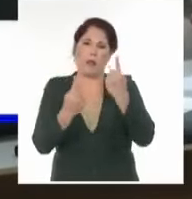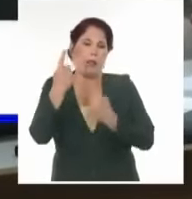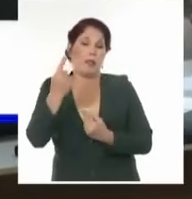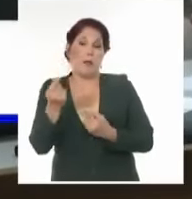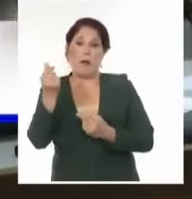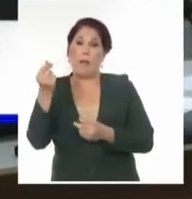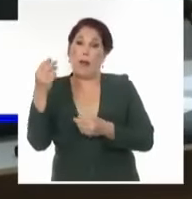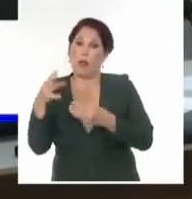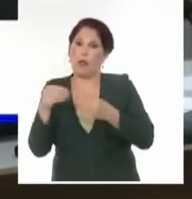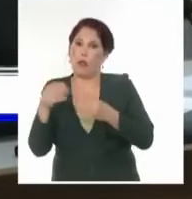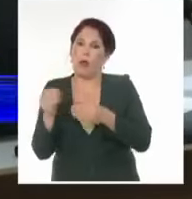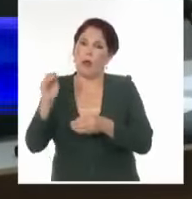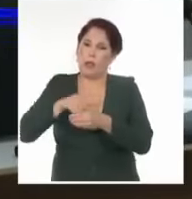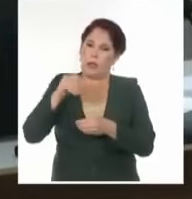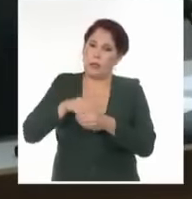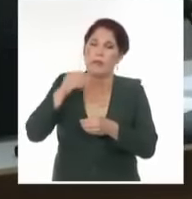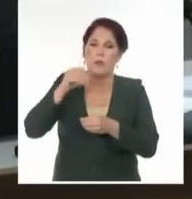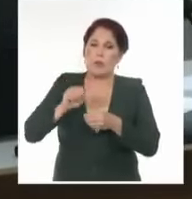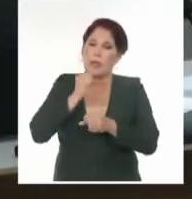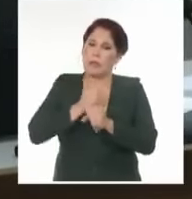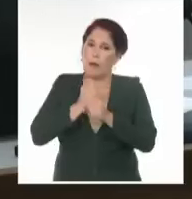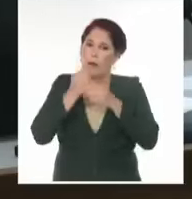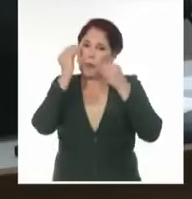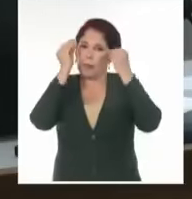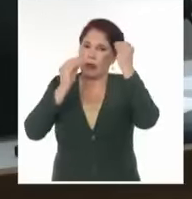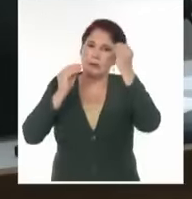Y que hay que trabajarlas con pensamiento,